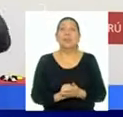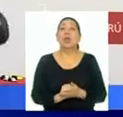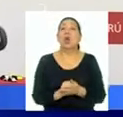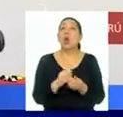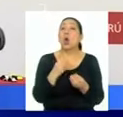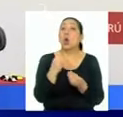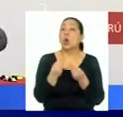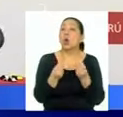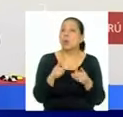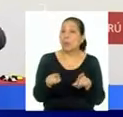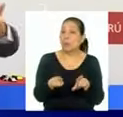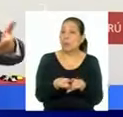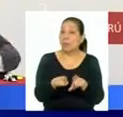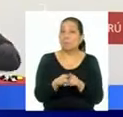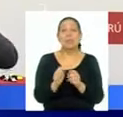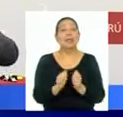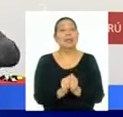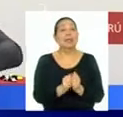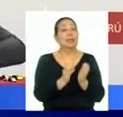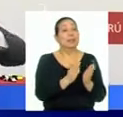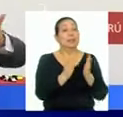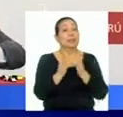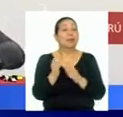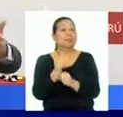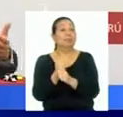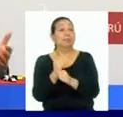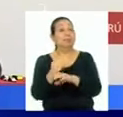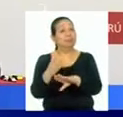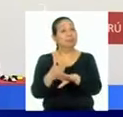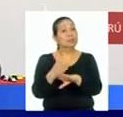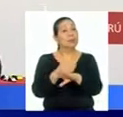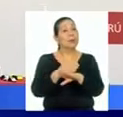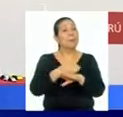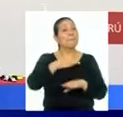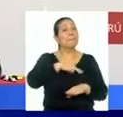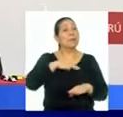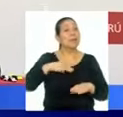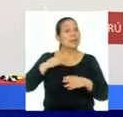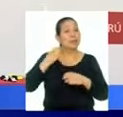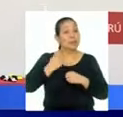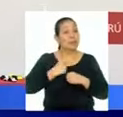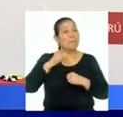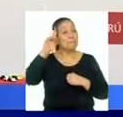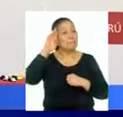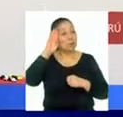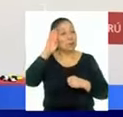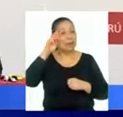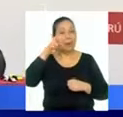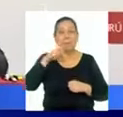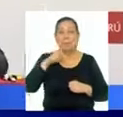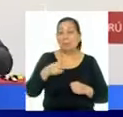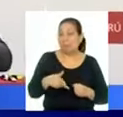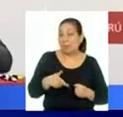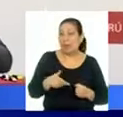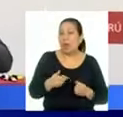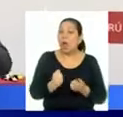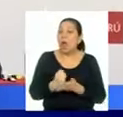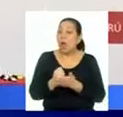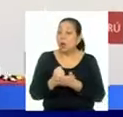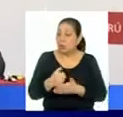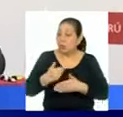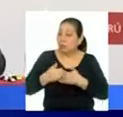y que el trabajo desarrollado por el Ministerio del Interior y la Policía Nacional ha ayudado